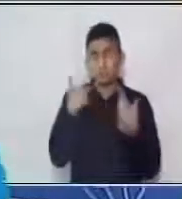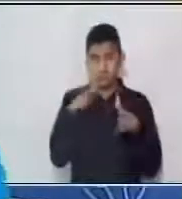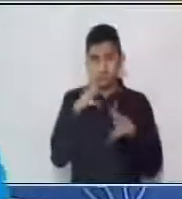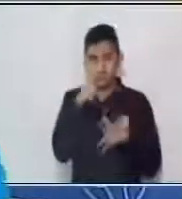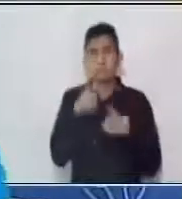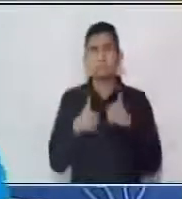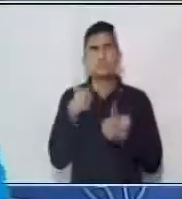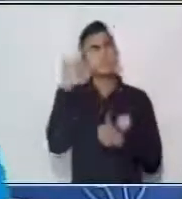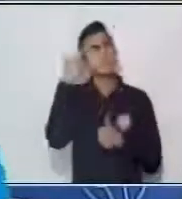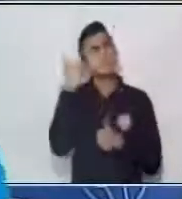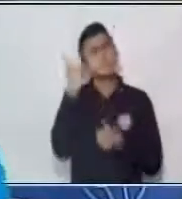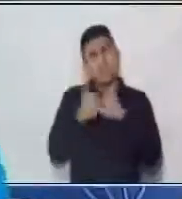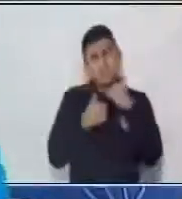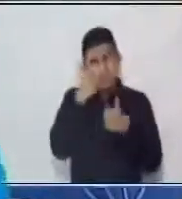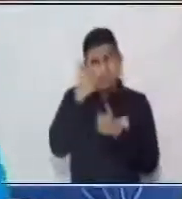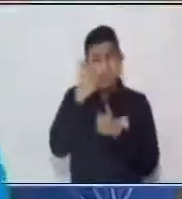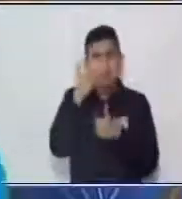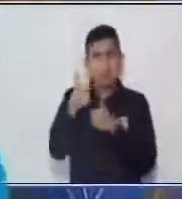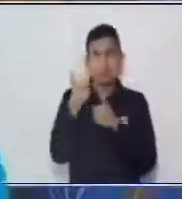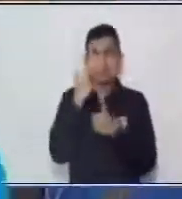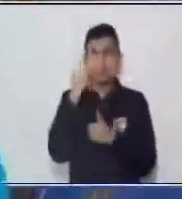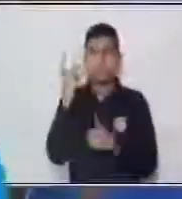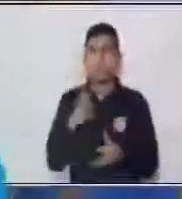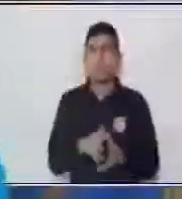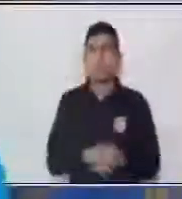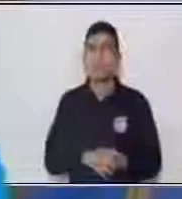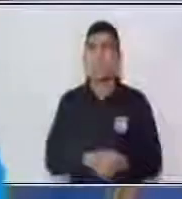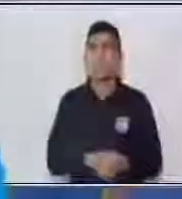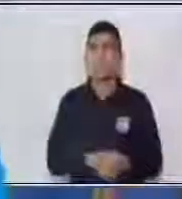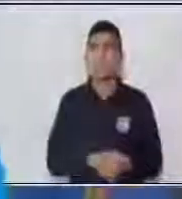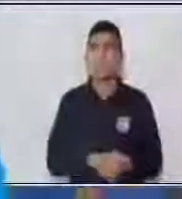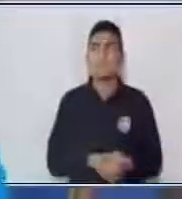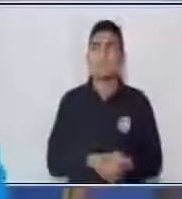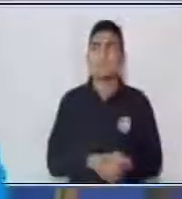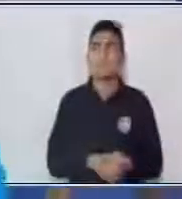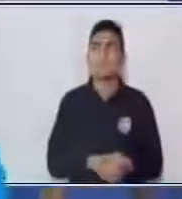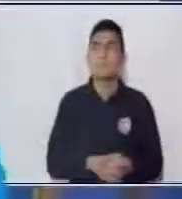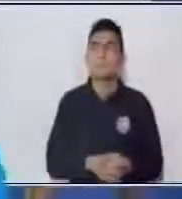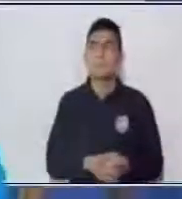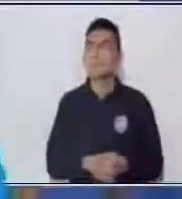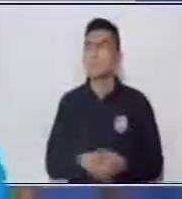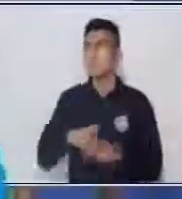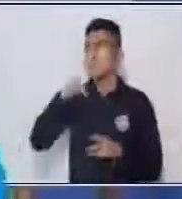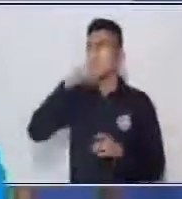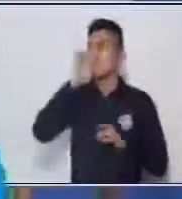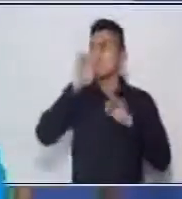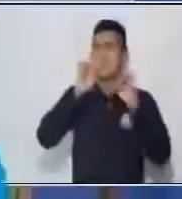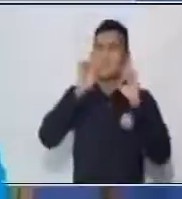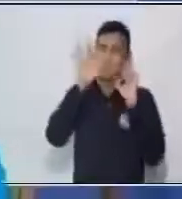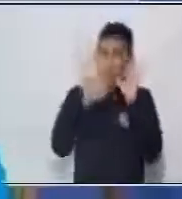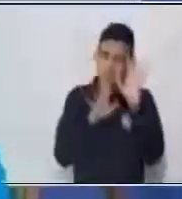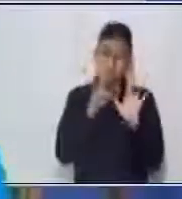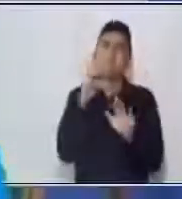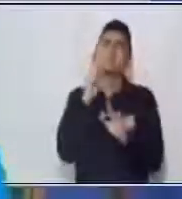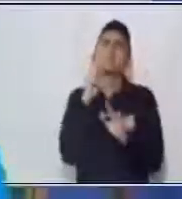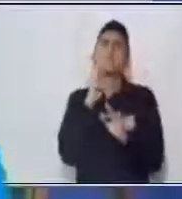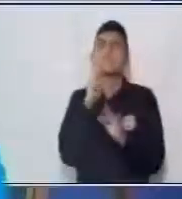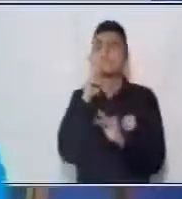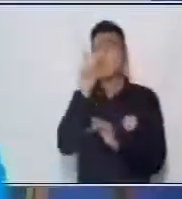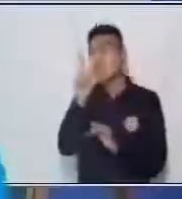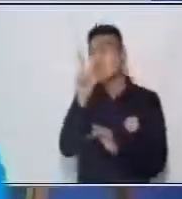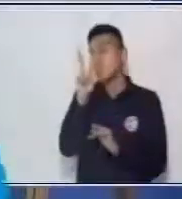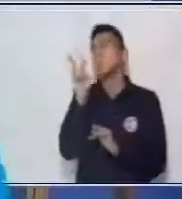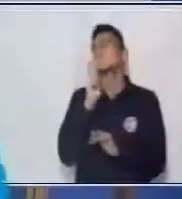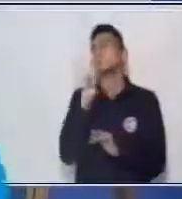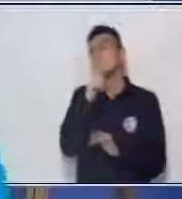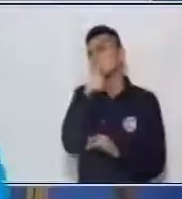puedes trabajar esa parte? Entonces te pido que acá tengas conmigo, vamos a trabajar algunos verbos para que te des cuenta, por lo menos unos dos, para que te des cuenta